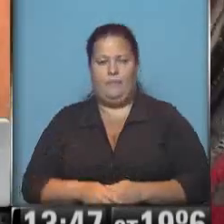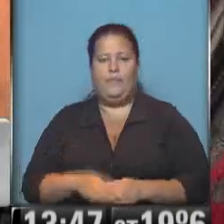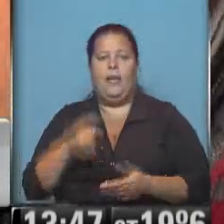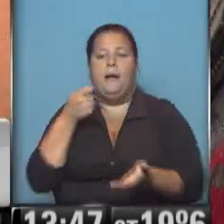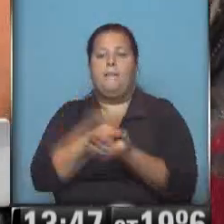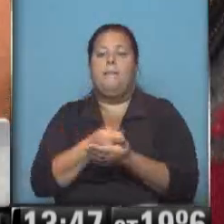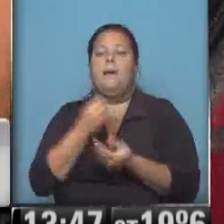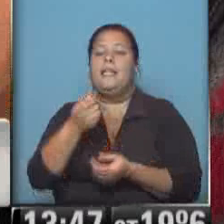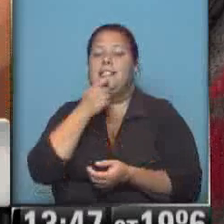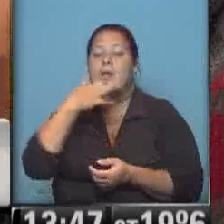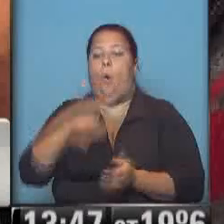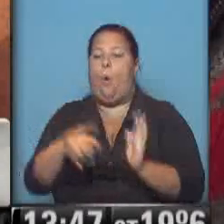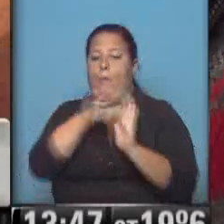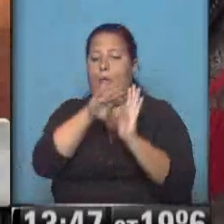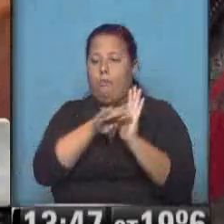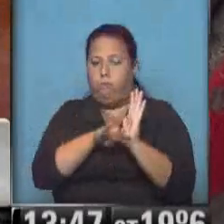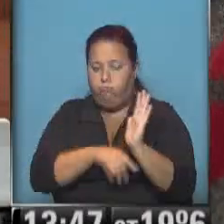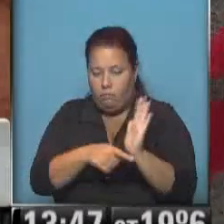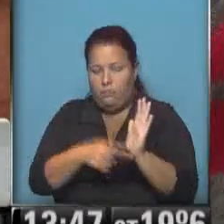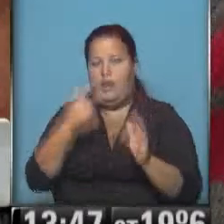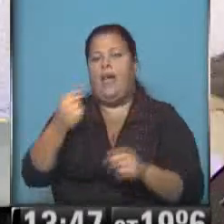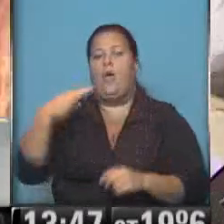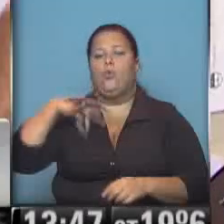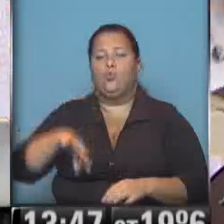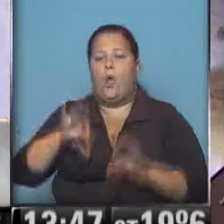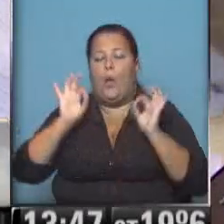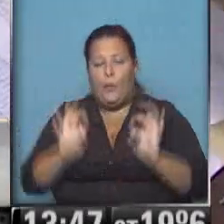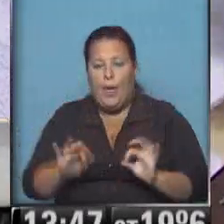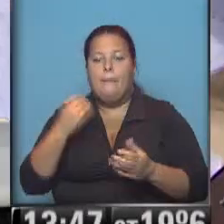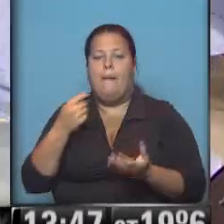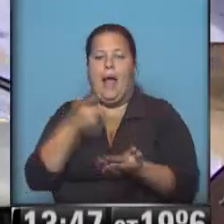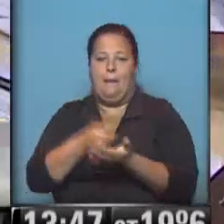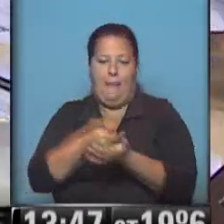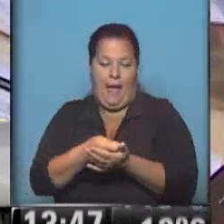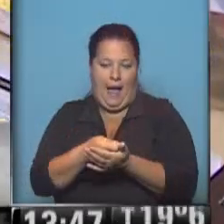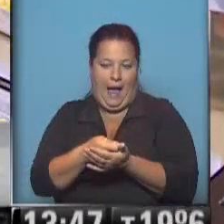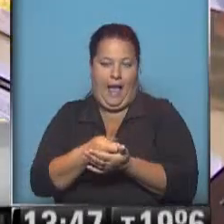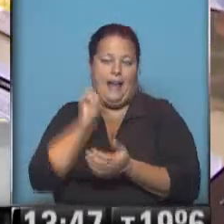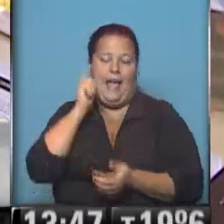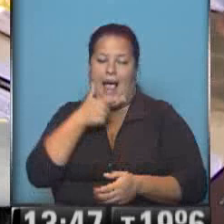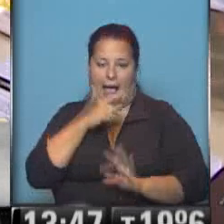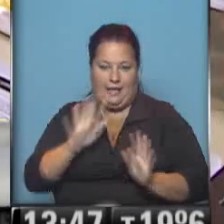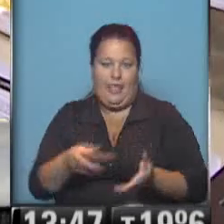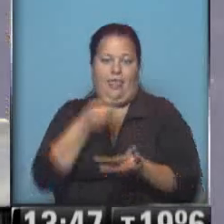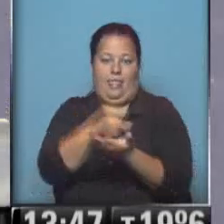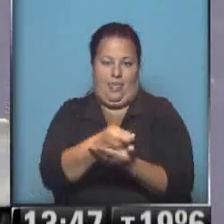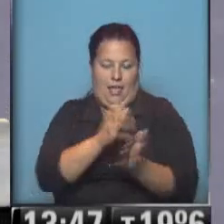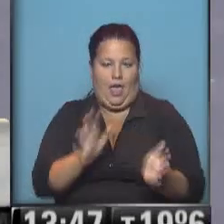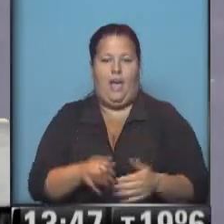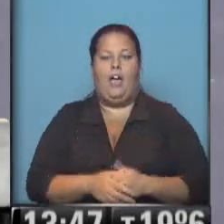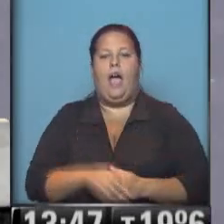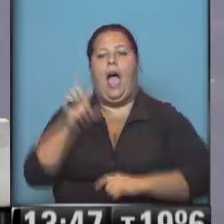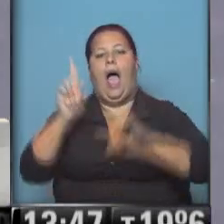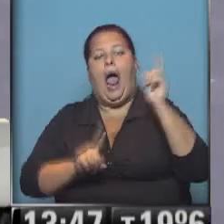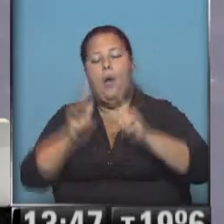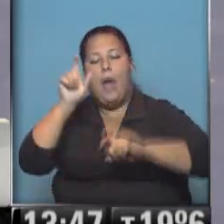se accede si uno cumple con los requisitos, contar con ingresos suficientes para abonar el costo de la garrafa, básicamente. Hay